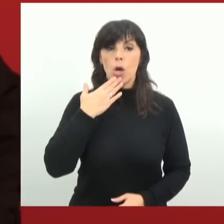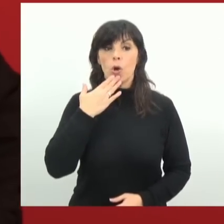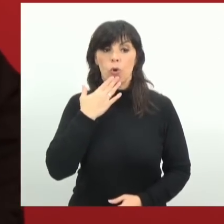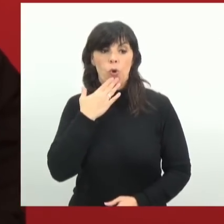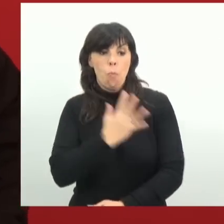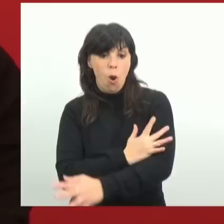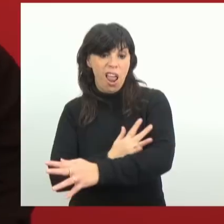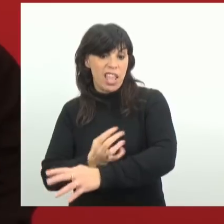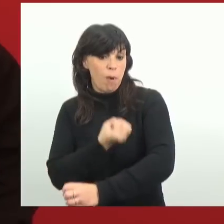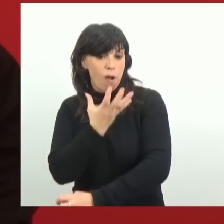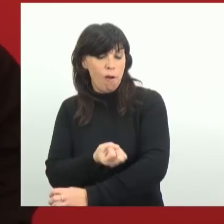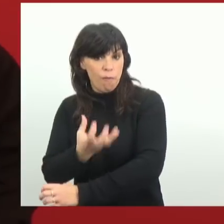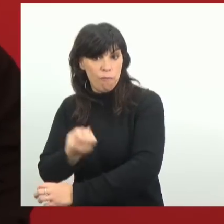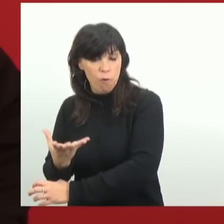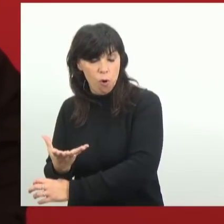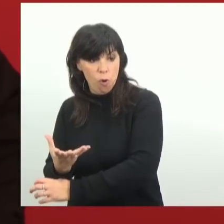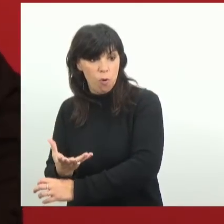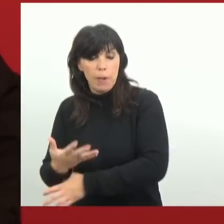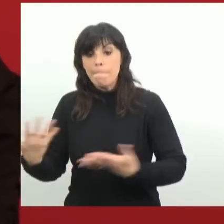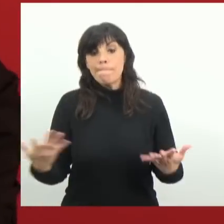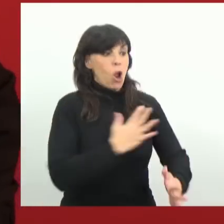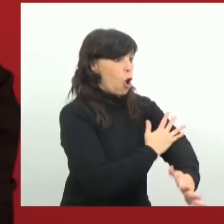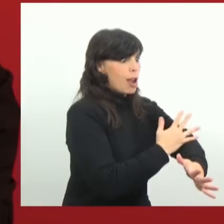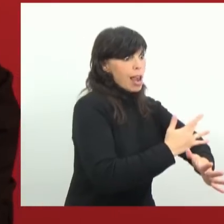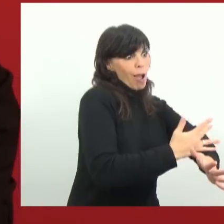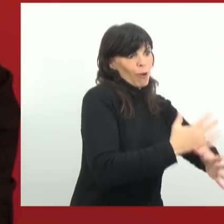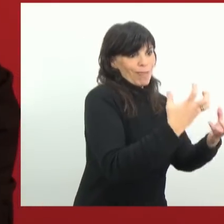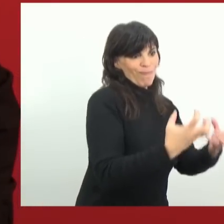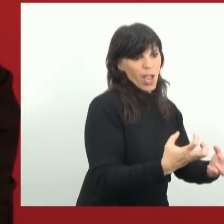La hierba se seca en algún momento y la flor cae.